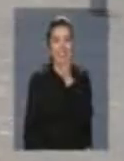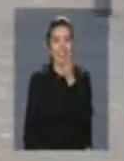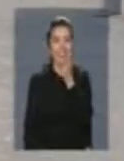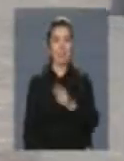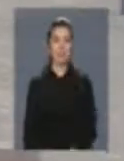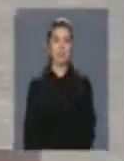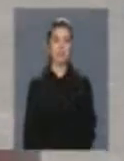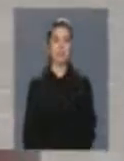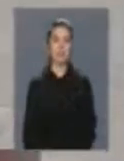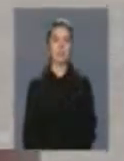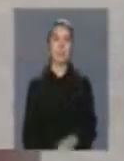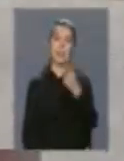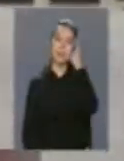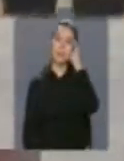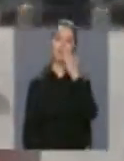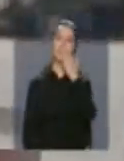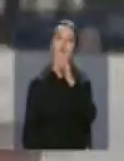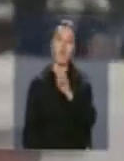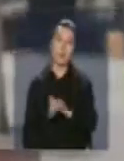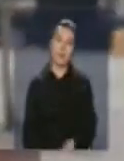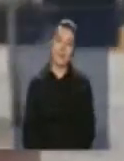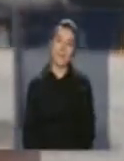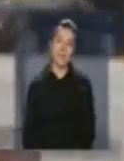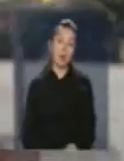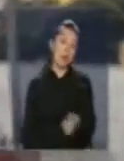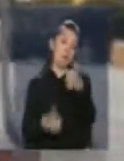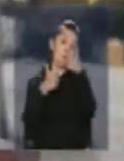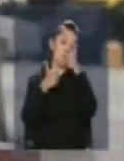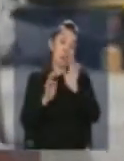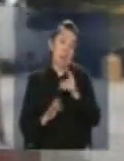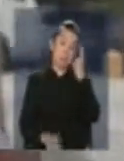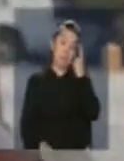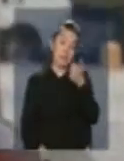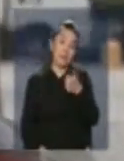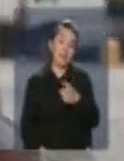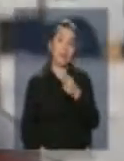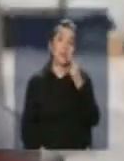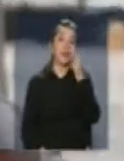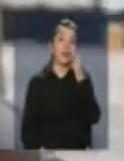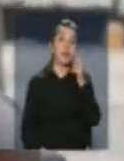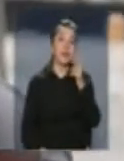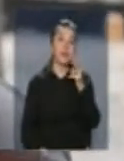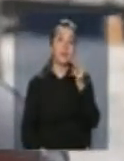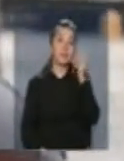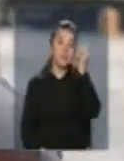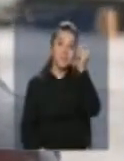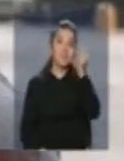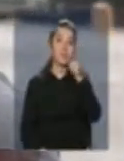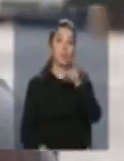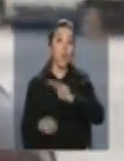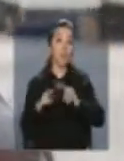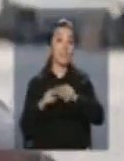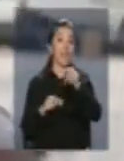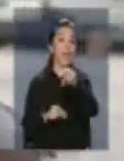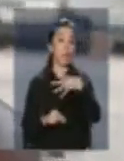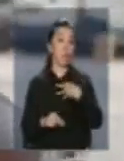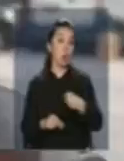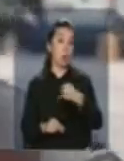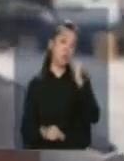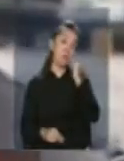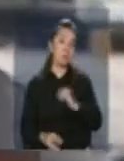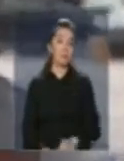A ver. ¿Qué te parece la broma? Bueno, sí. Encuentra. Original. Se la haría a tu hijo, ¿no?